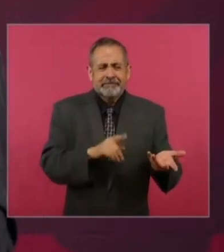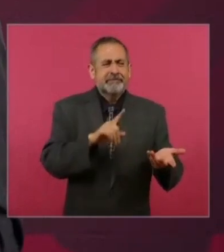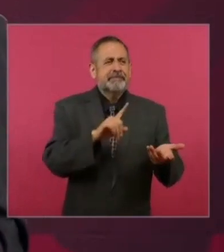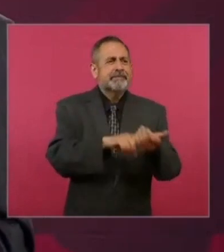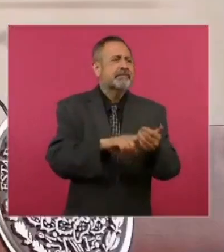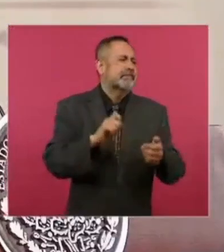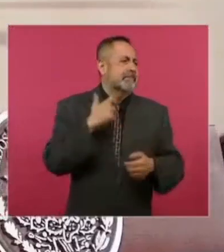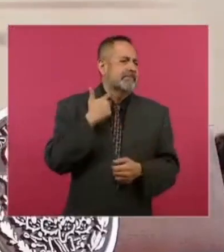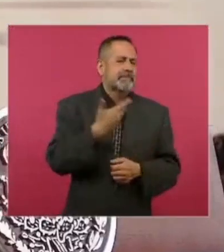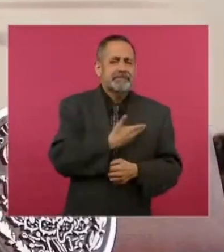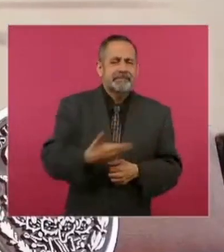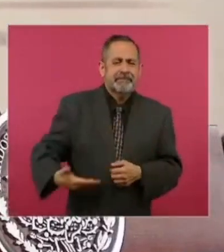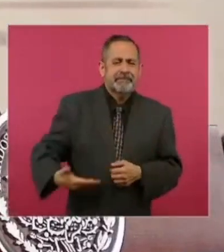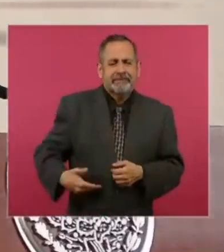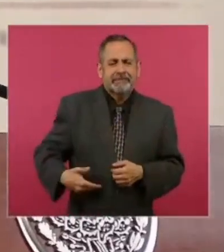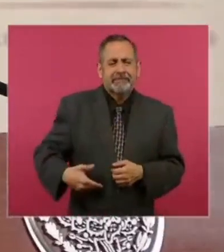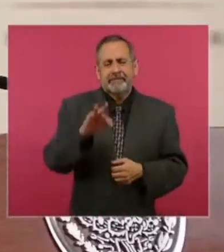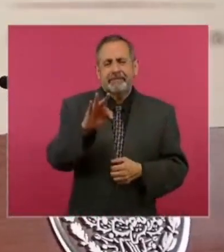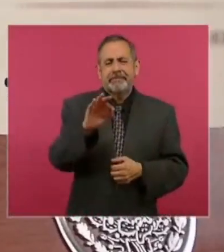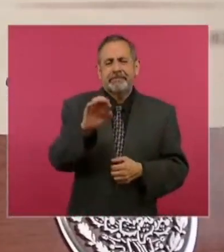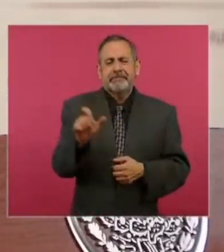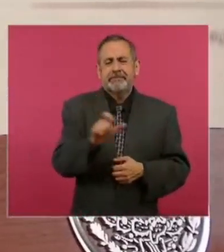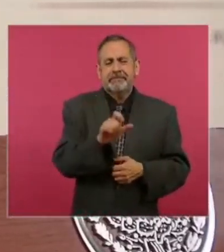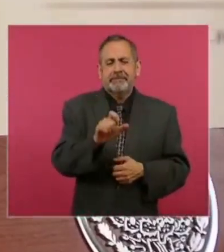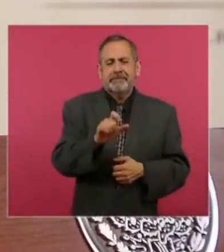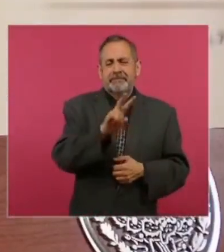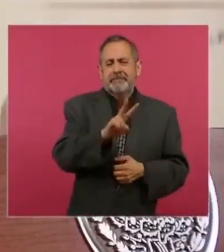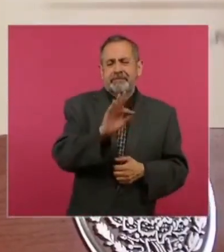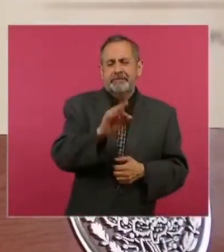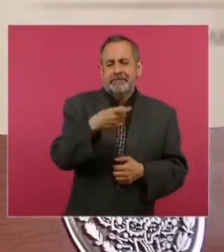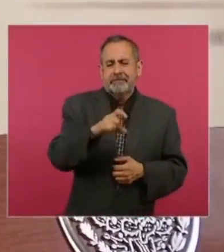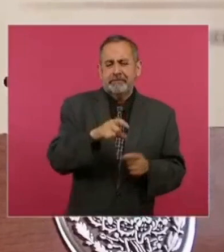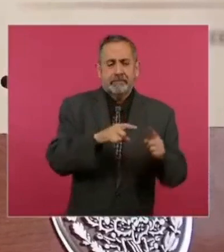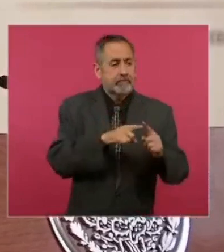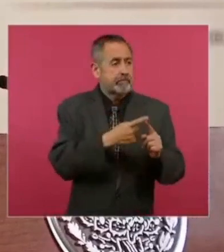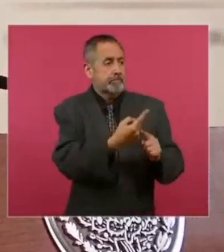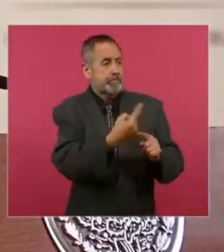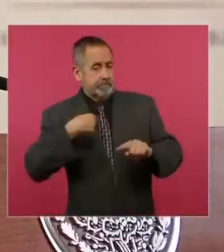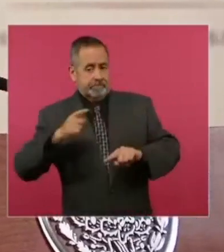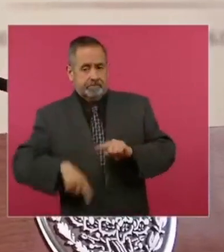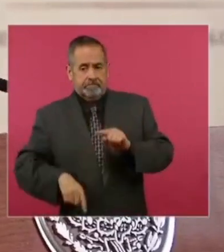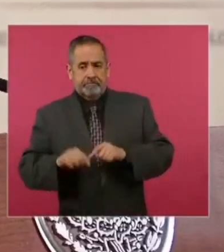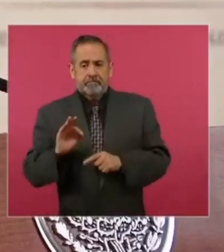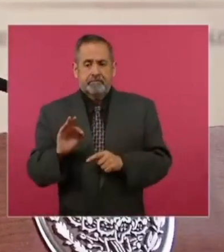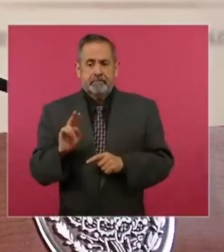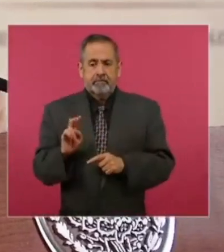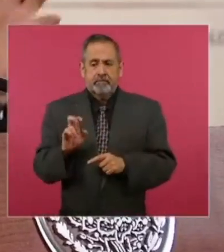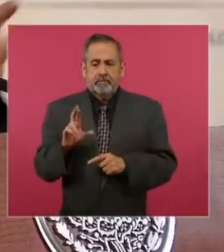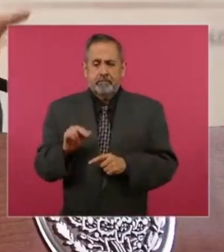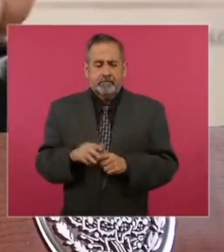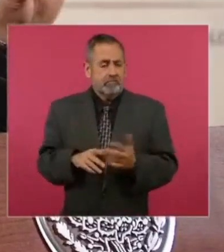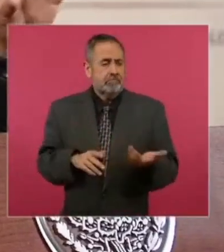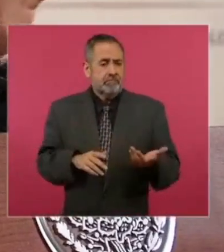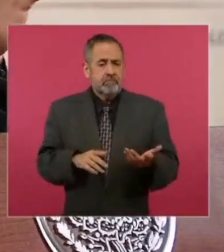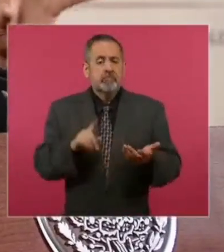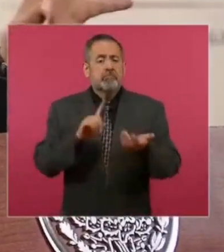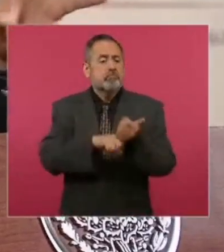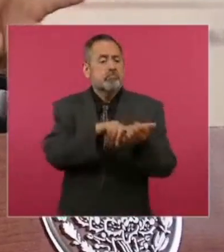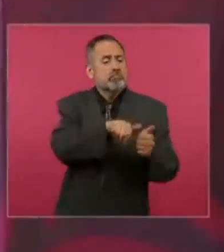Vania hacen campaña para ser ratificados como Fiscales o para buscar un cargo de Fiscales porque también son los fiscales este